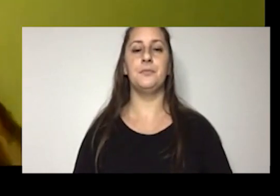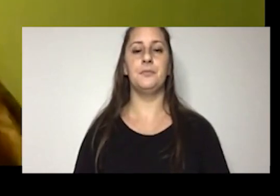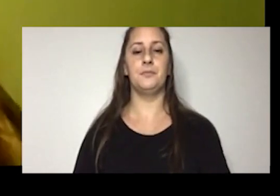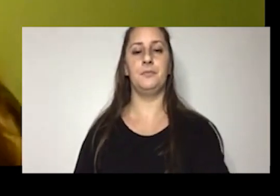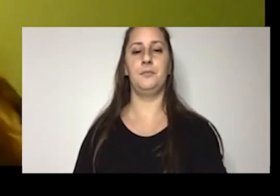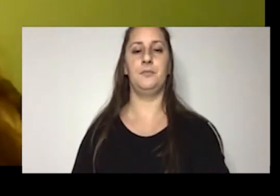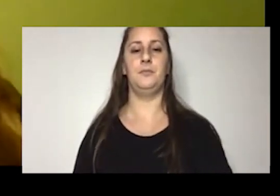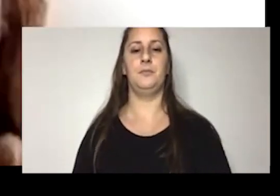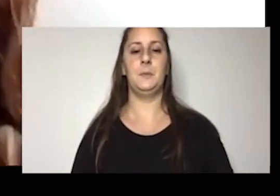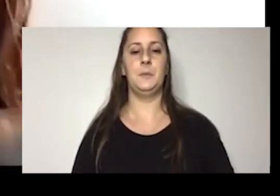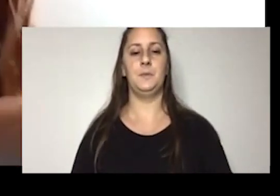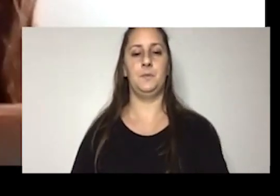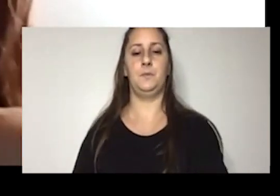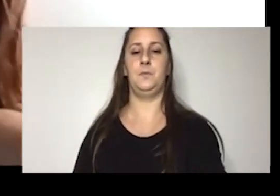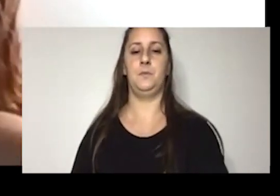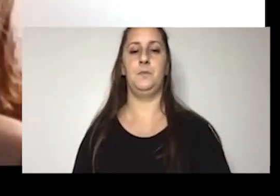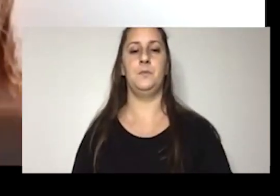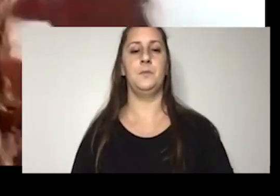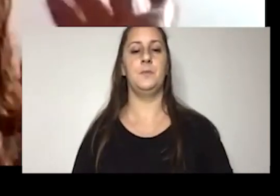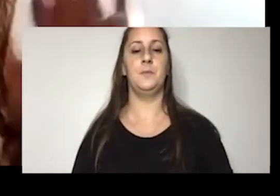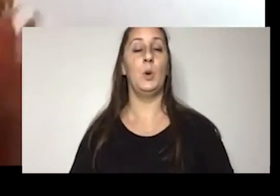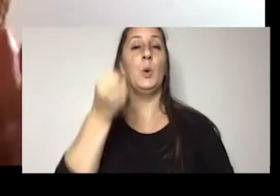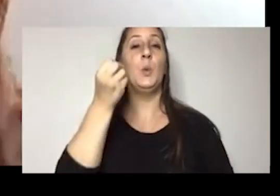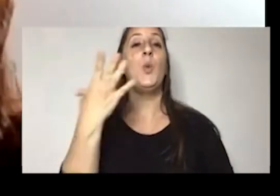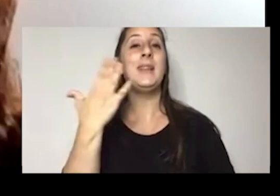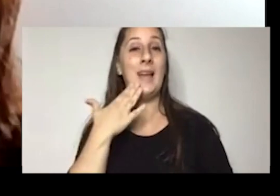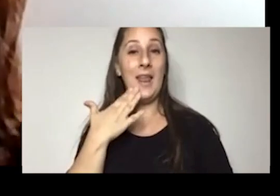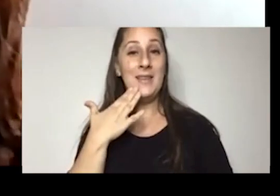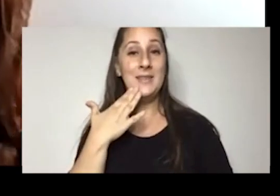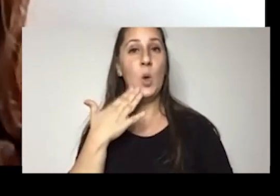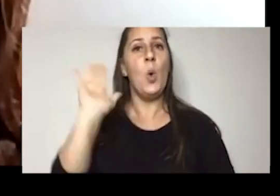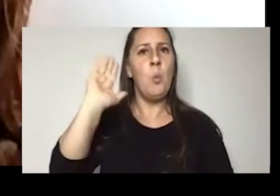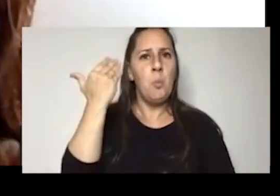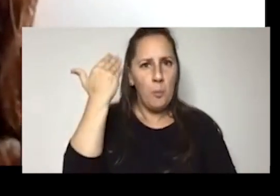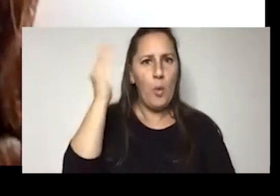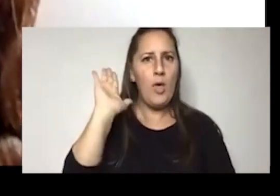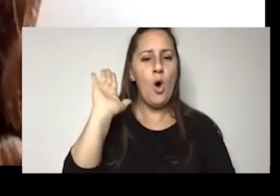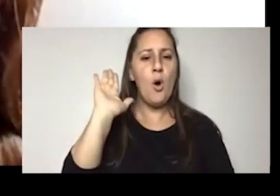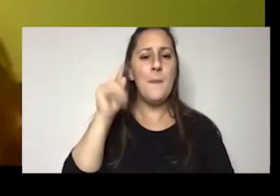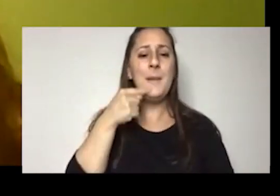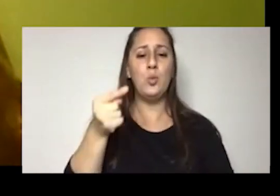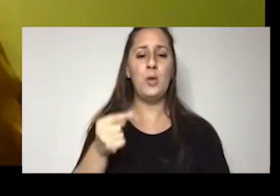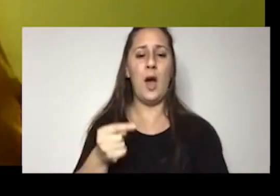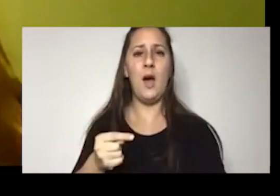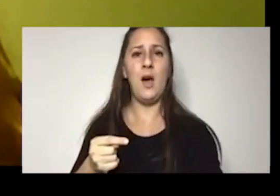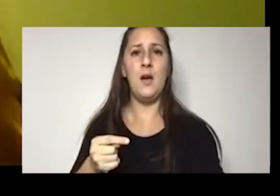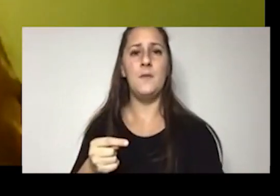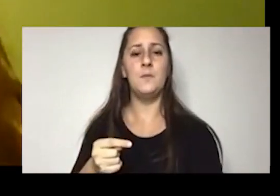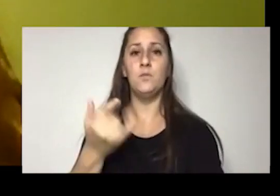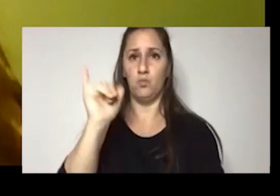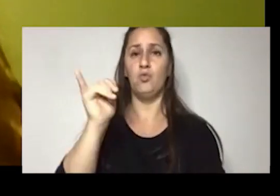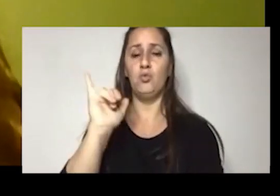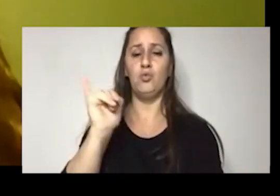Una persona... Buenas tardes. ¿Puedo hacer una pregunta? Sí, María, decime.